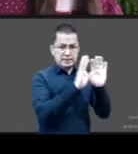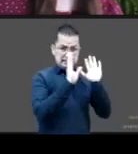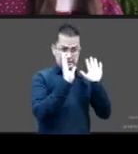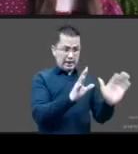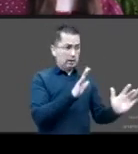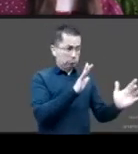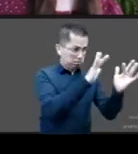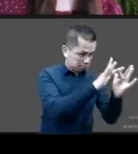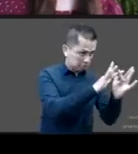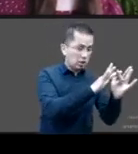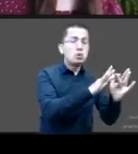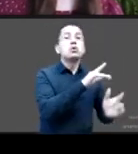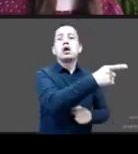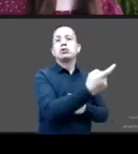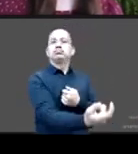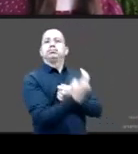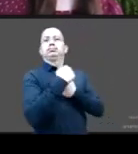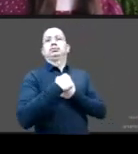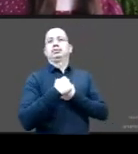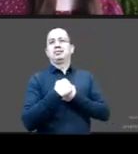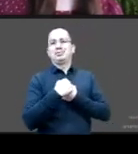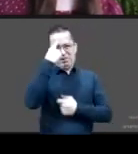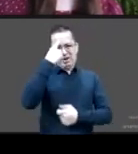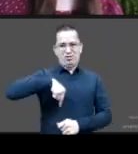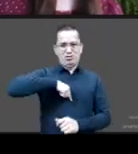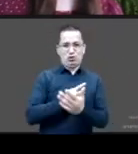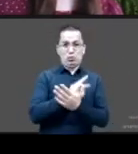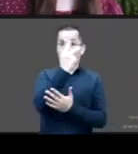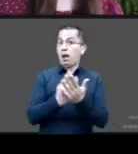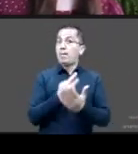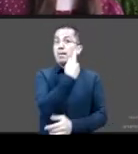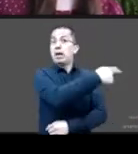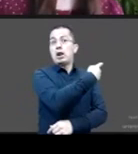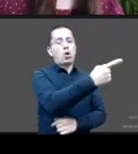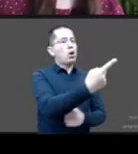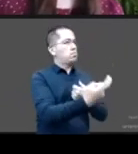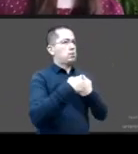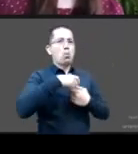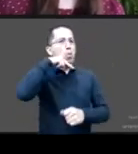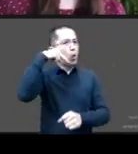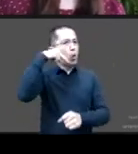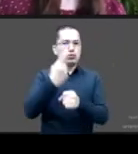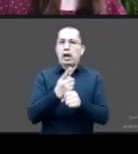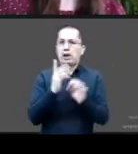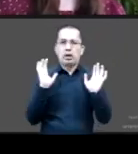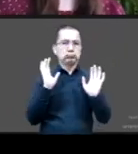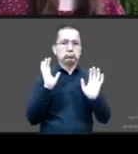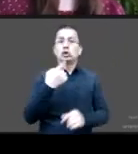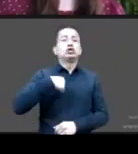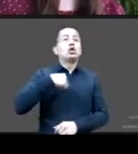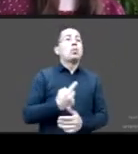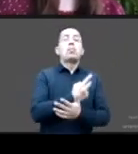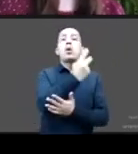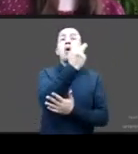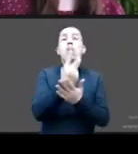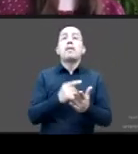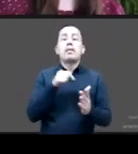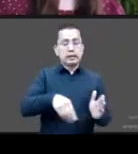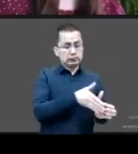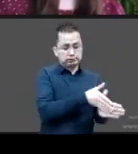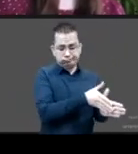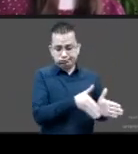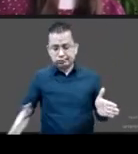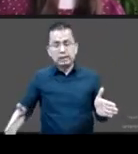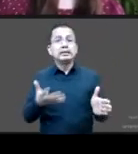programa muy intensivo los chicos vienen cinco días a la semana seis horas diarias bueno venían antes del COVID